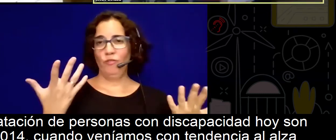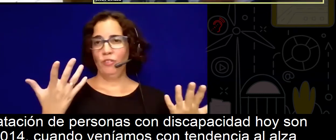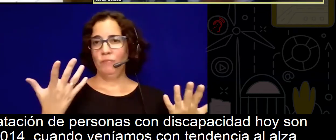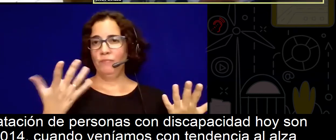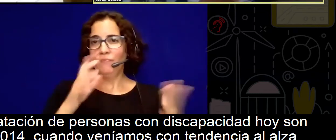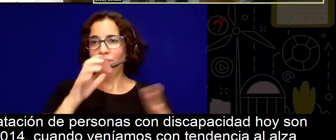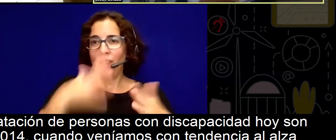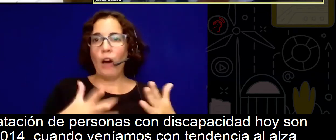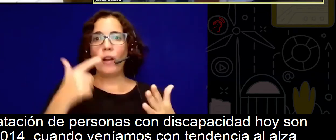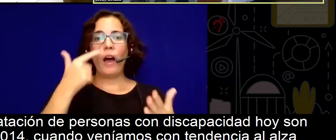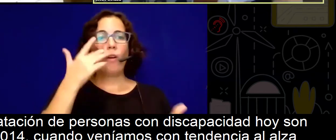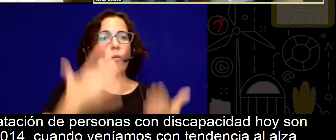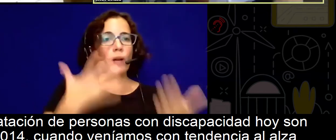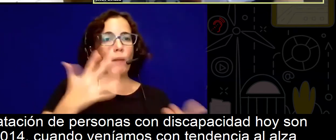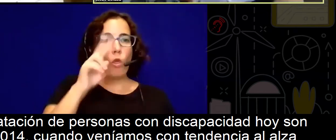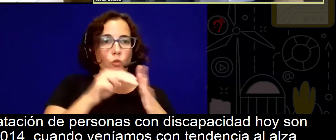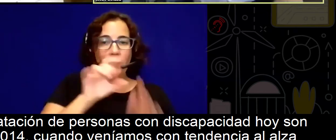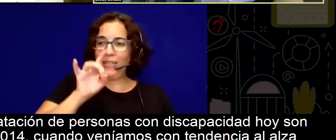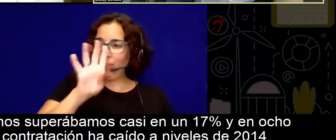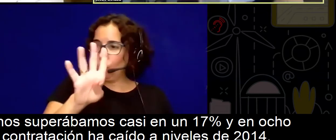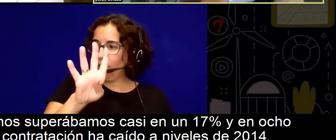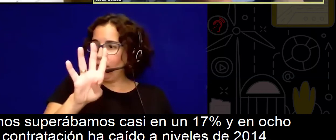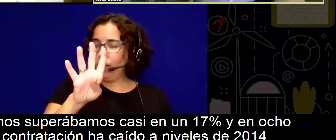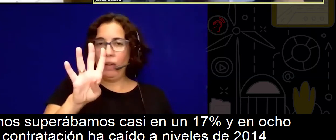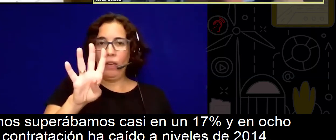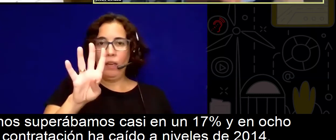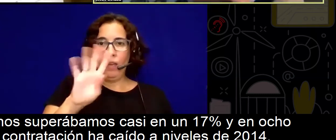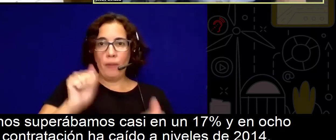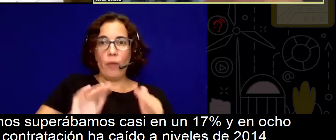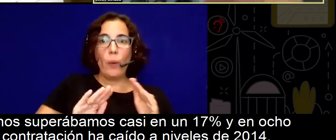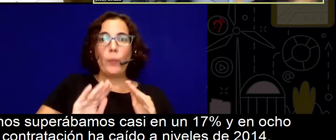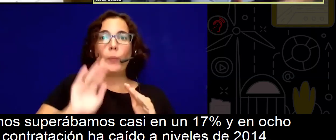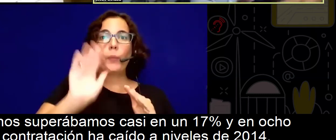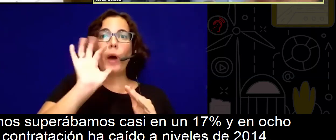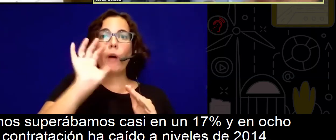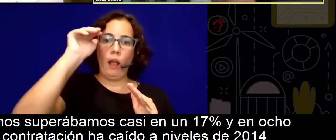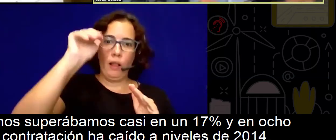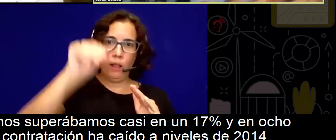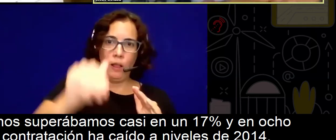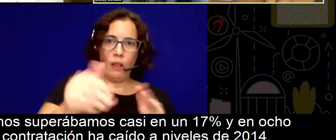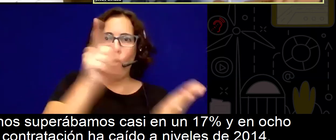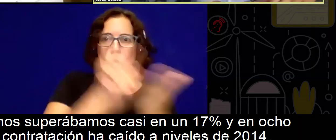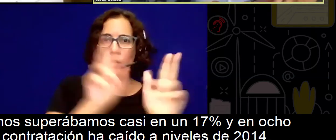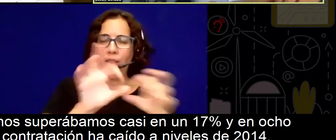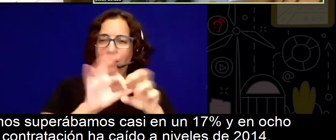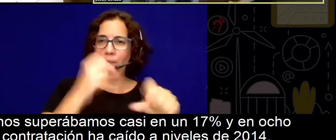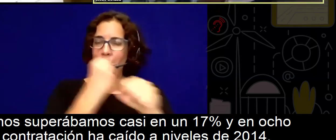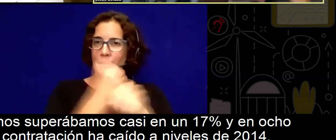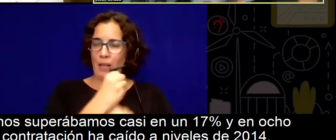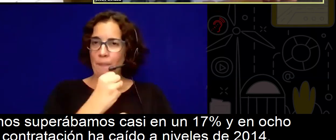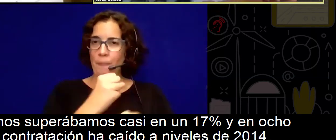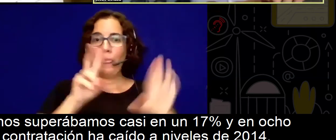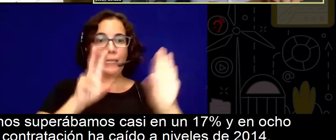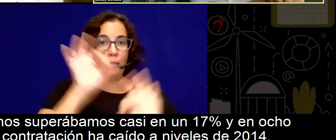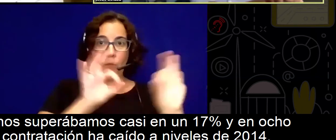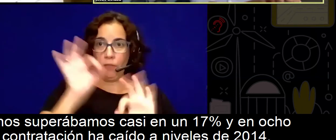igual que los del 2014, cuando veníamos con una tendencia al alza, celebrando año tras año que nos superábamos casi en un 17%. Hemos visto que en los